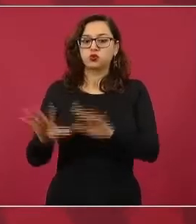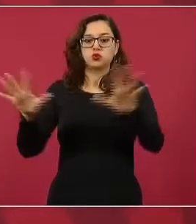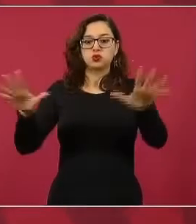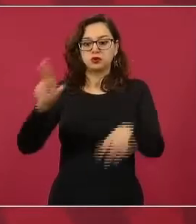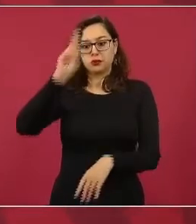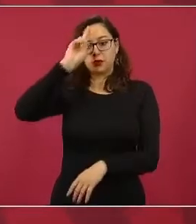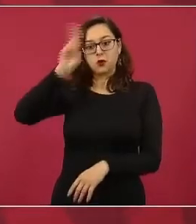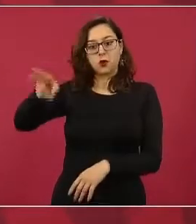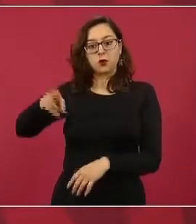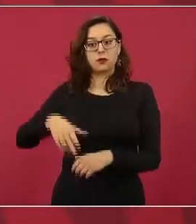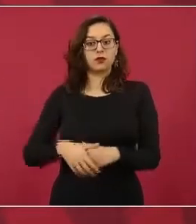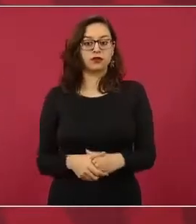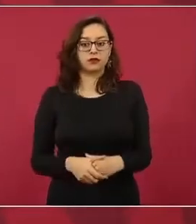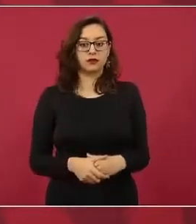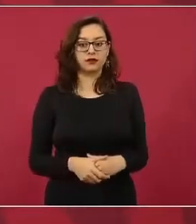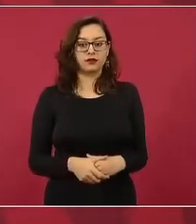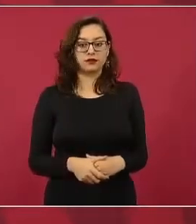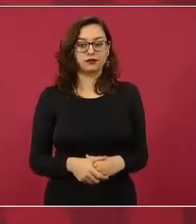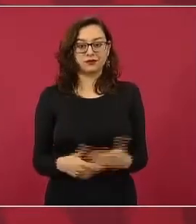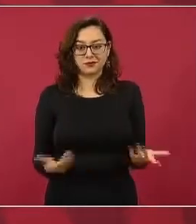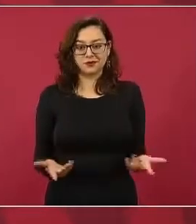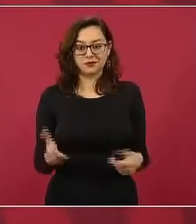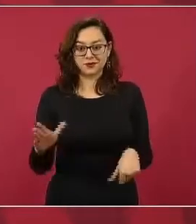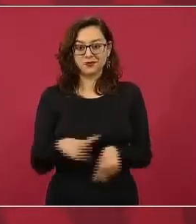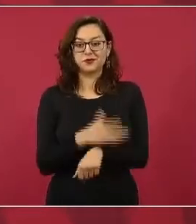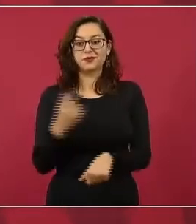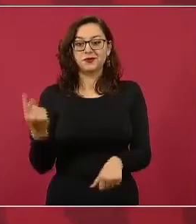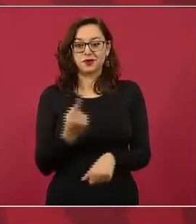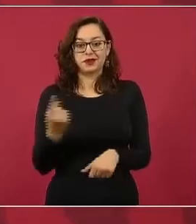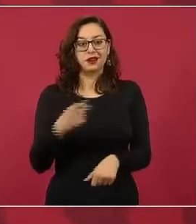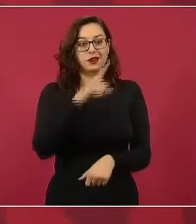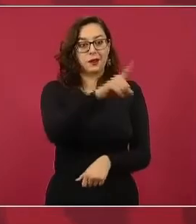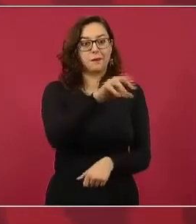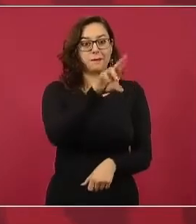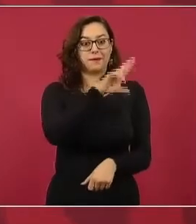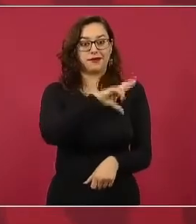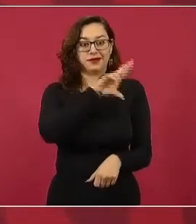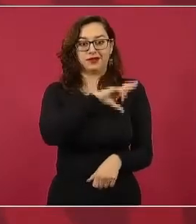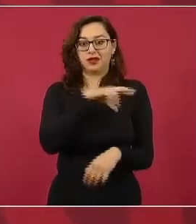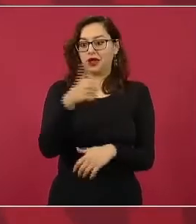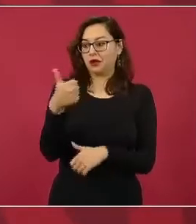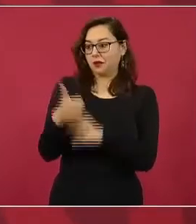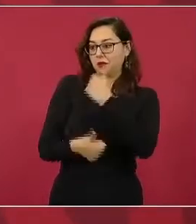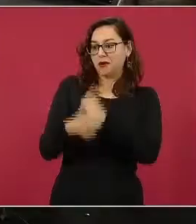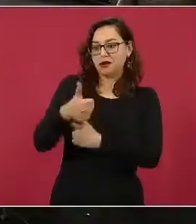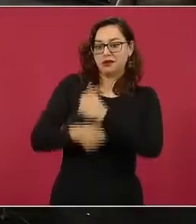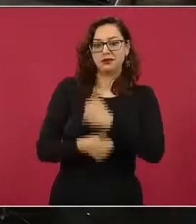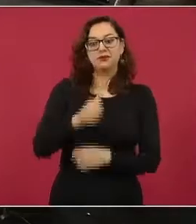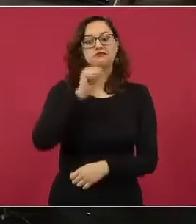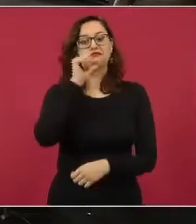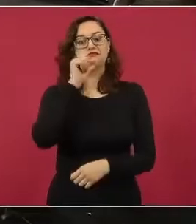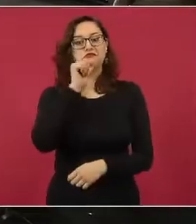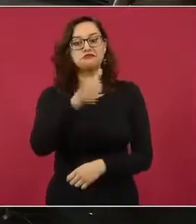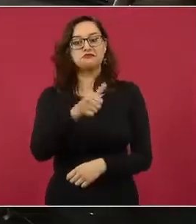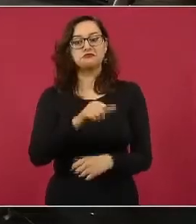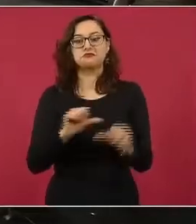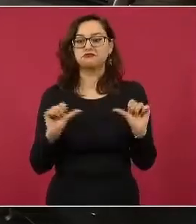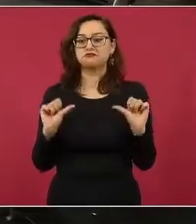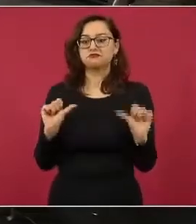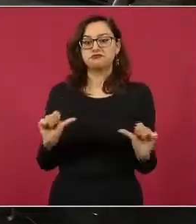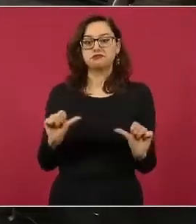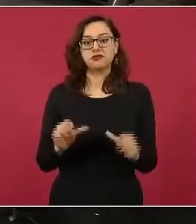en Angostura, en Chicoacén, en Malpaso, en Peñitas, aunque hay